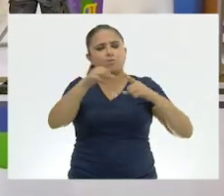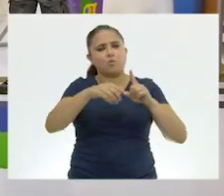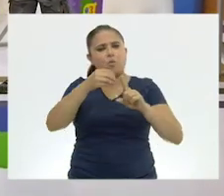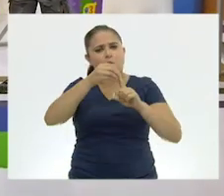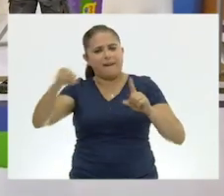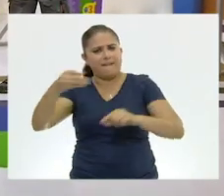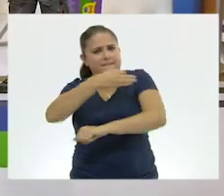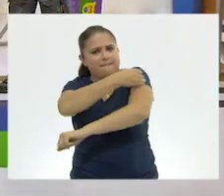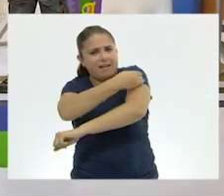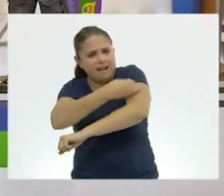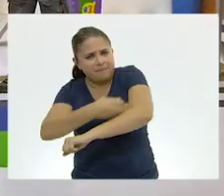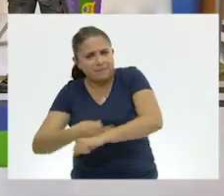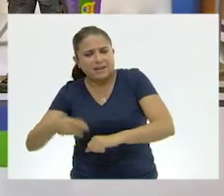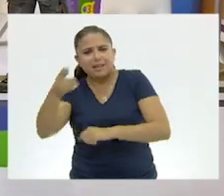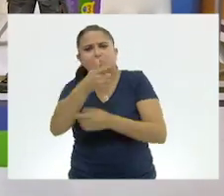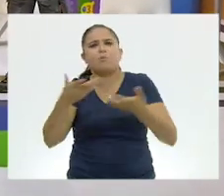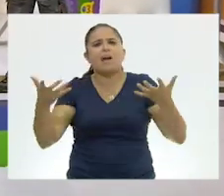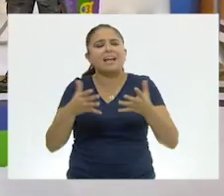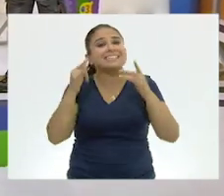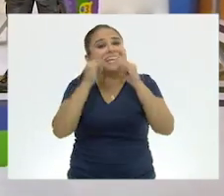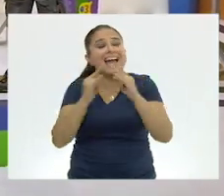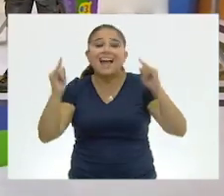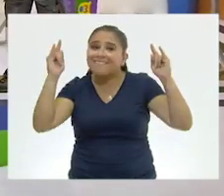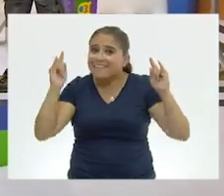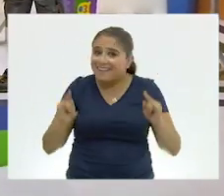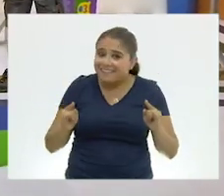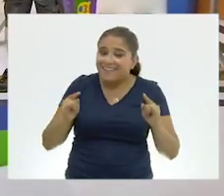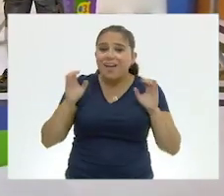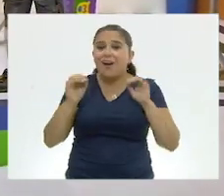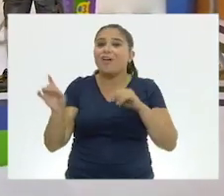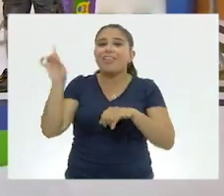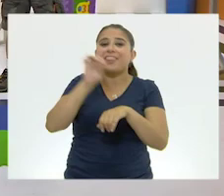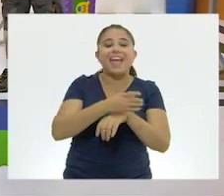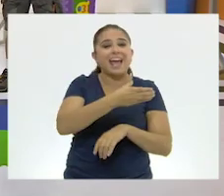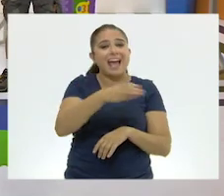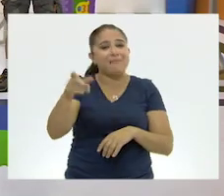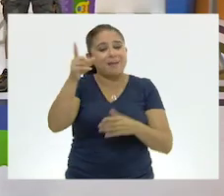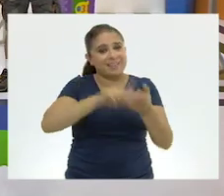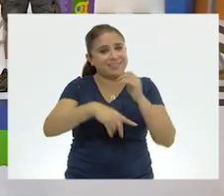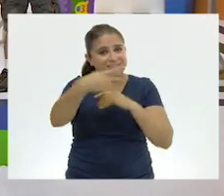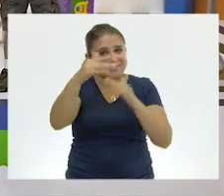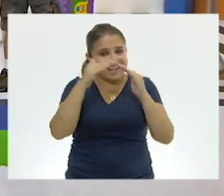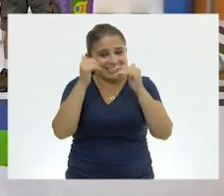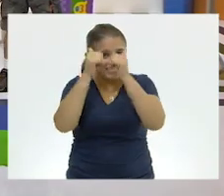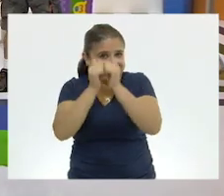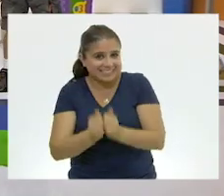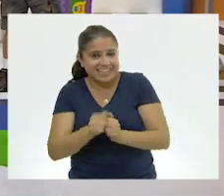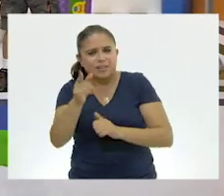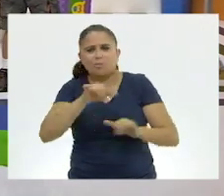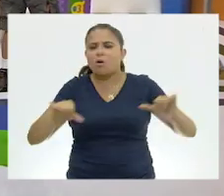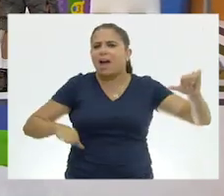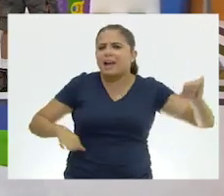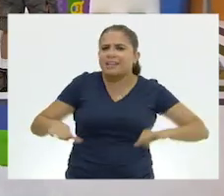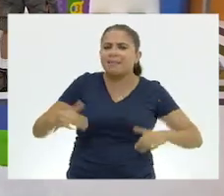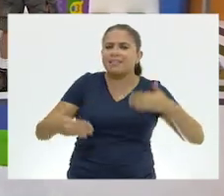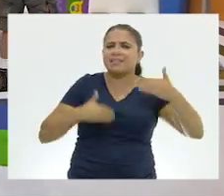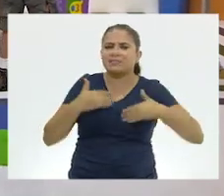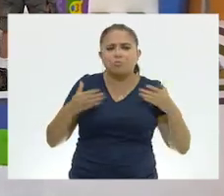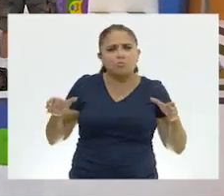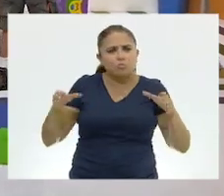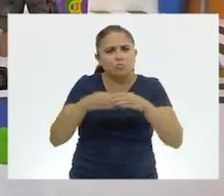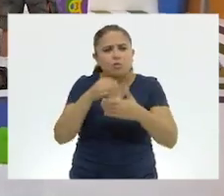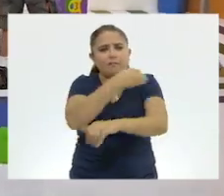organicen a su familia y realicen un campamento o un día de campo en su casa. Cualquier actividad que disfruten en